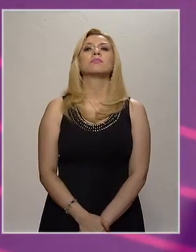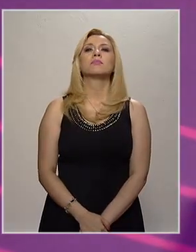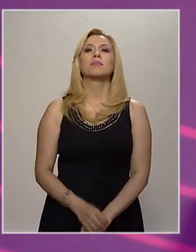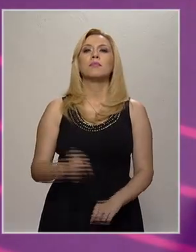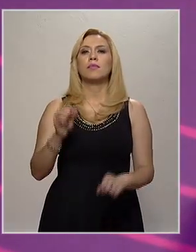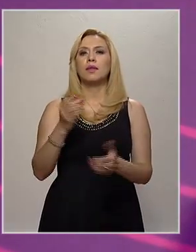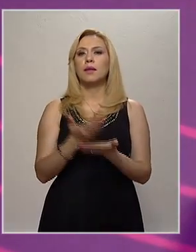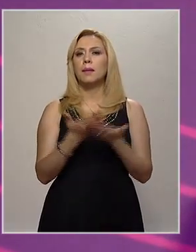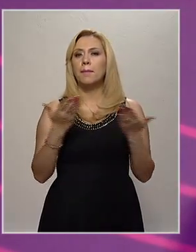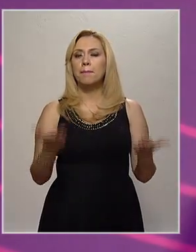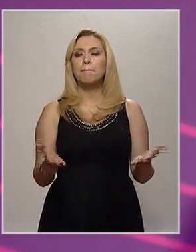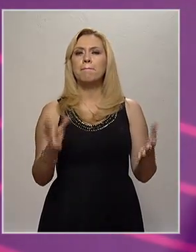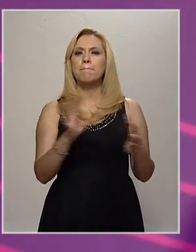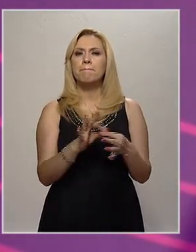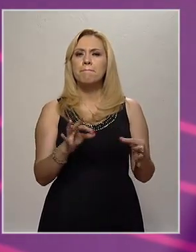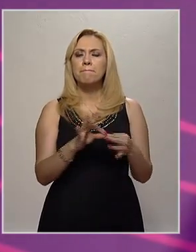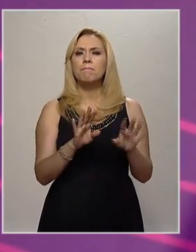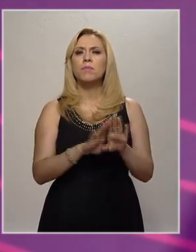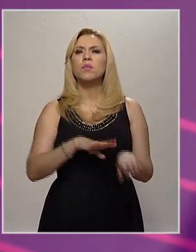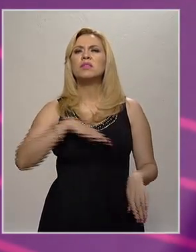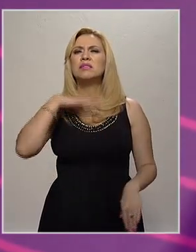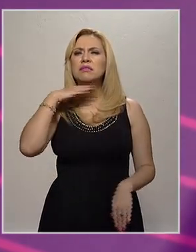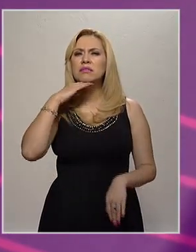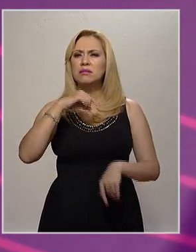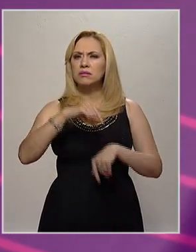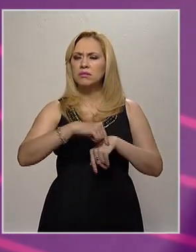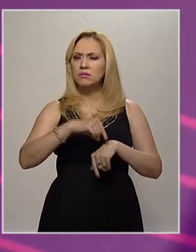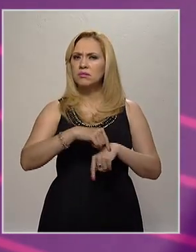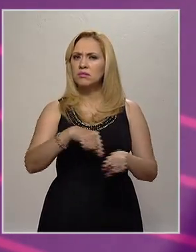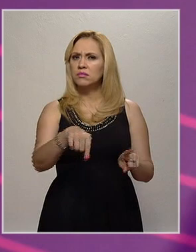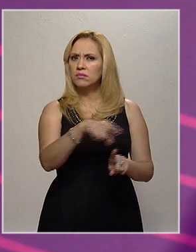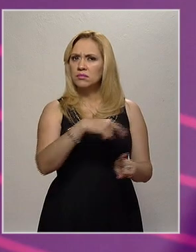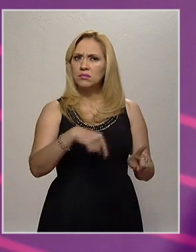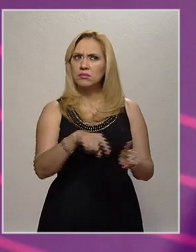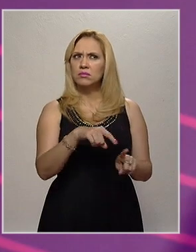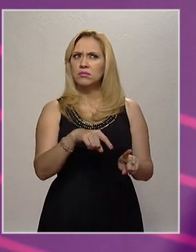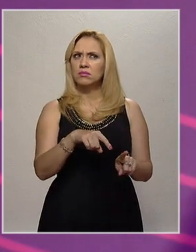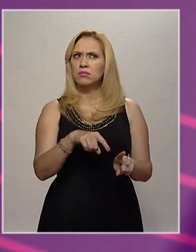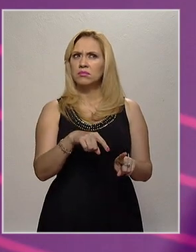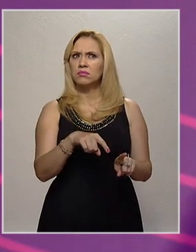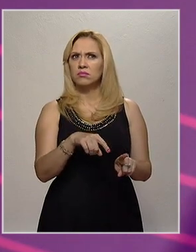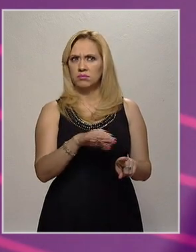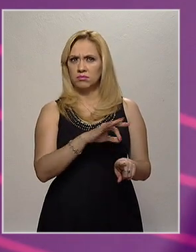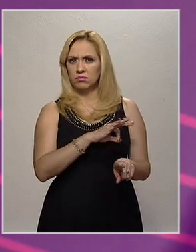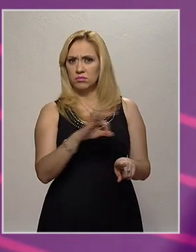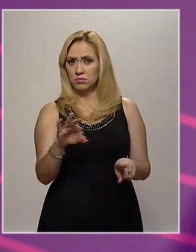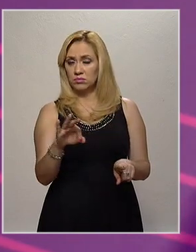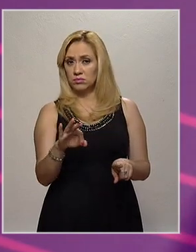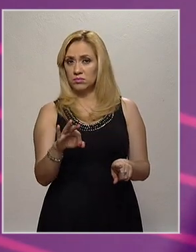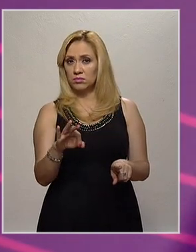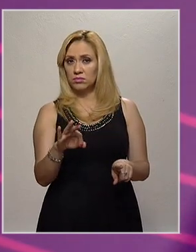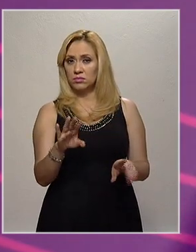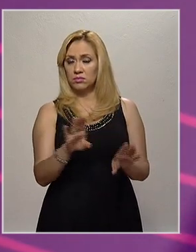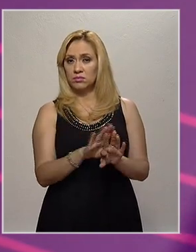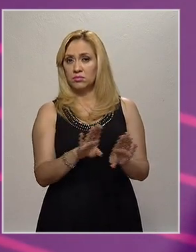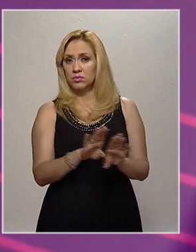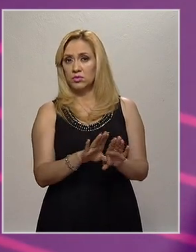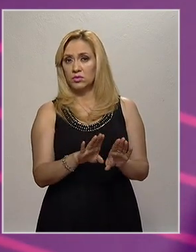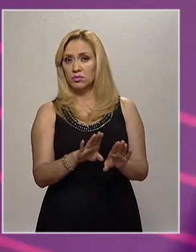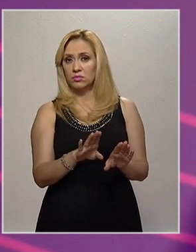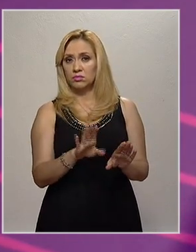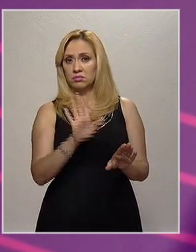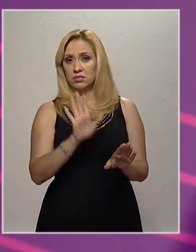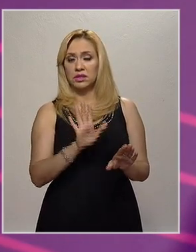sé si podrías ahondar. ¿Una negligencia médica por sí misma consistiría un caso de violencia obstétrica o tendría que haber